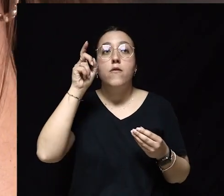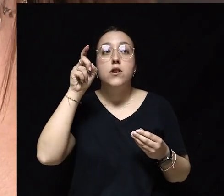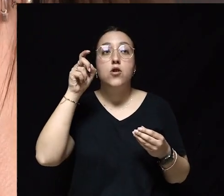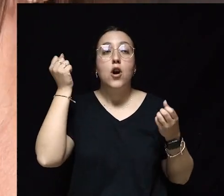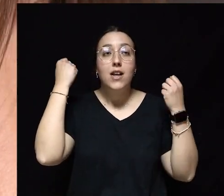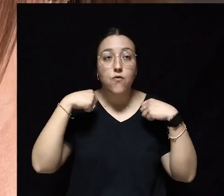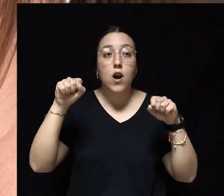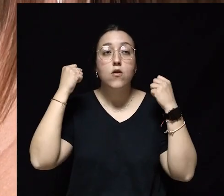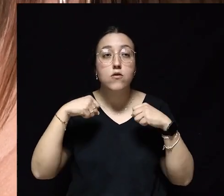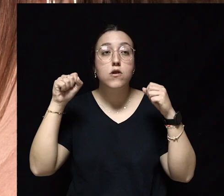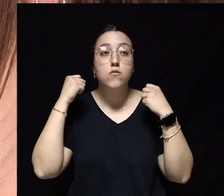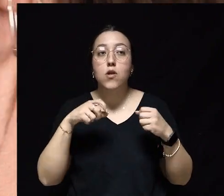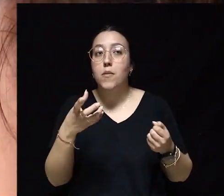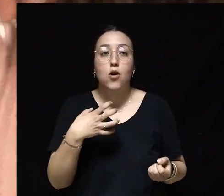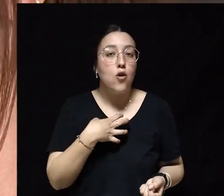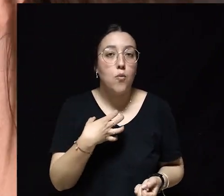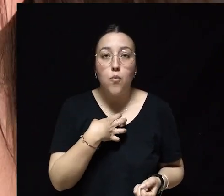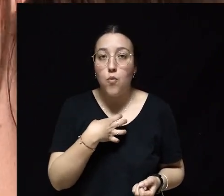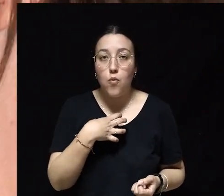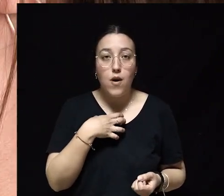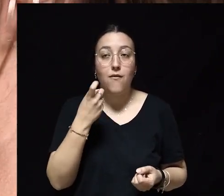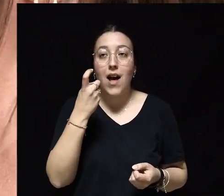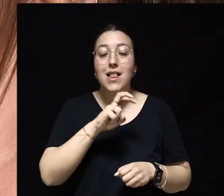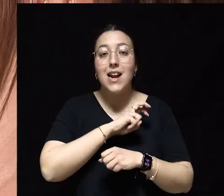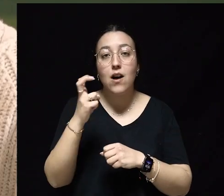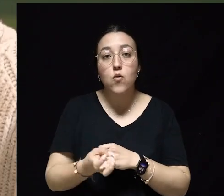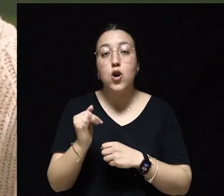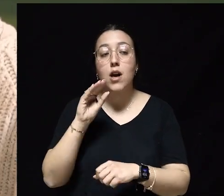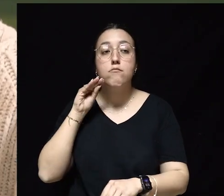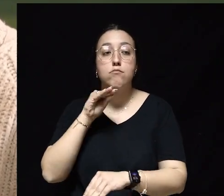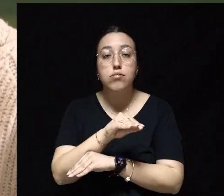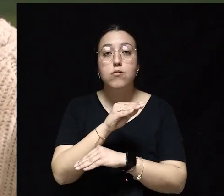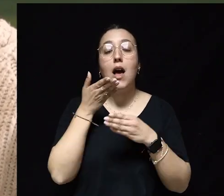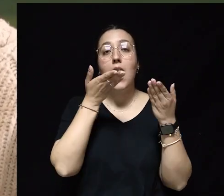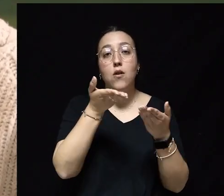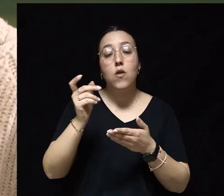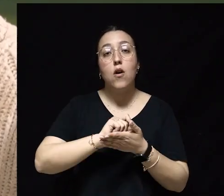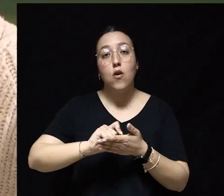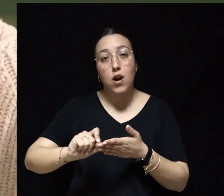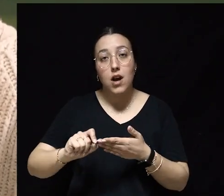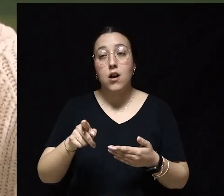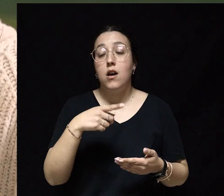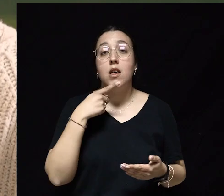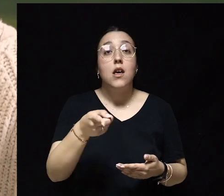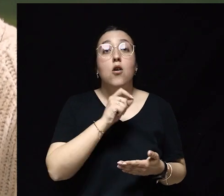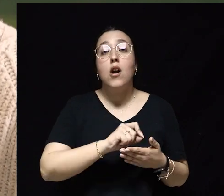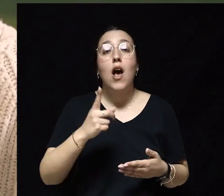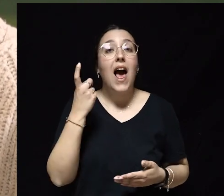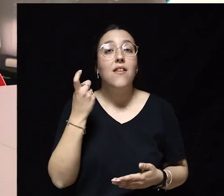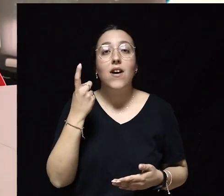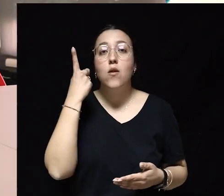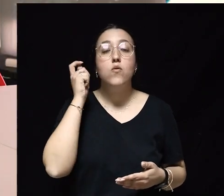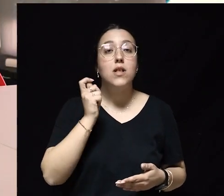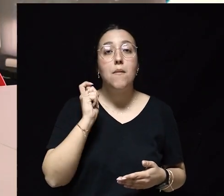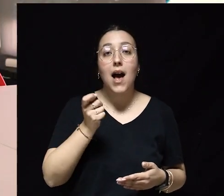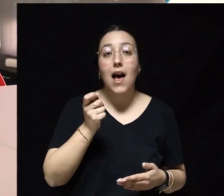voluntad de las personas que trabajan, pero no nos otorgan de los recursos necesarios. Por ejemplo, es un cole donde es muy necesario que exista la figura de